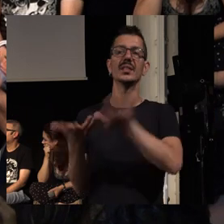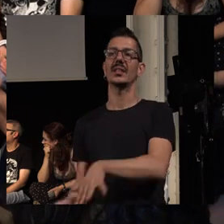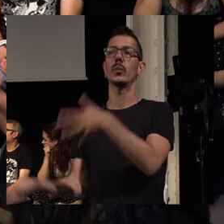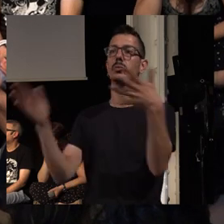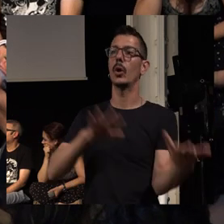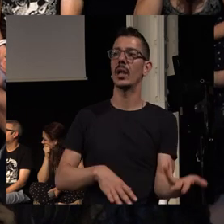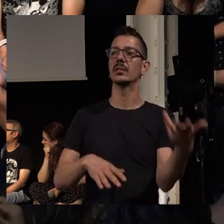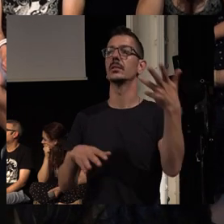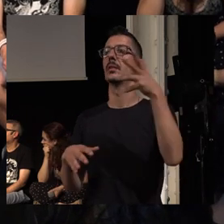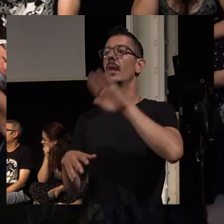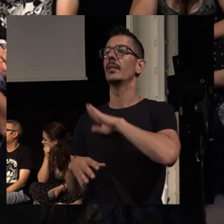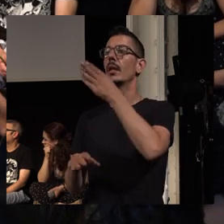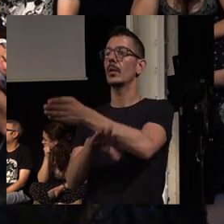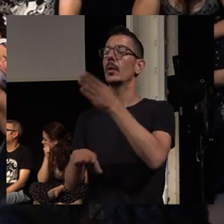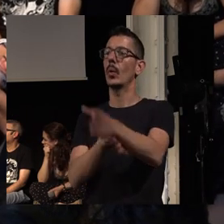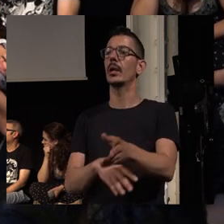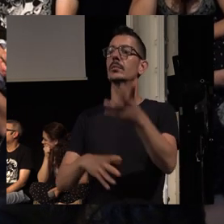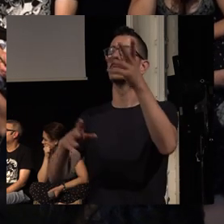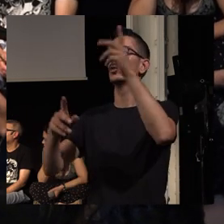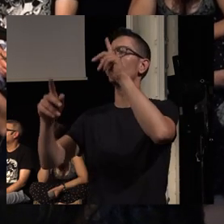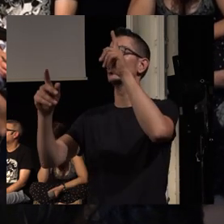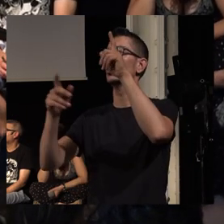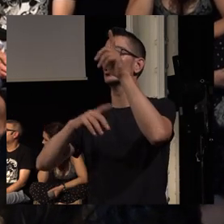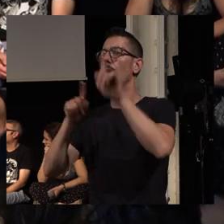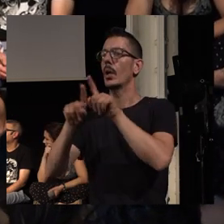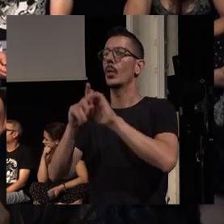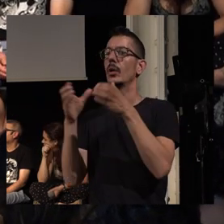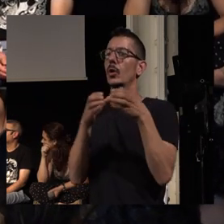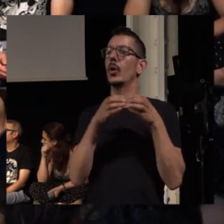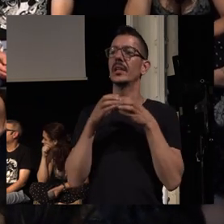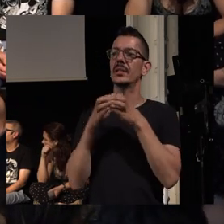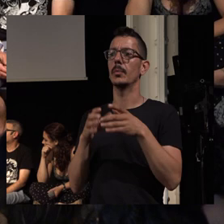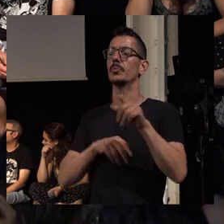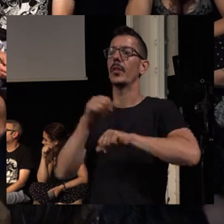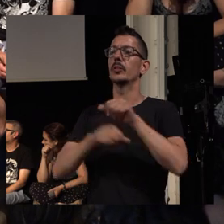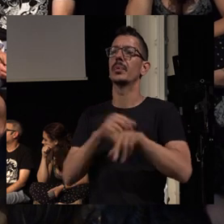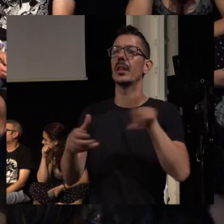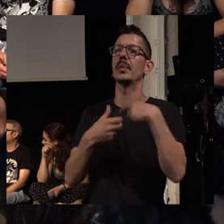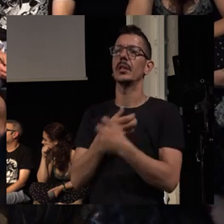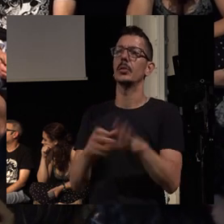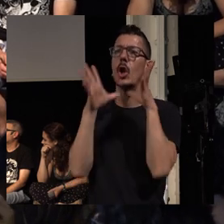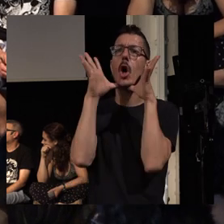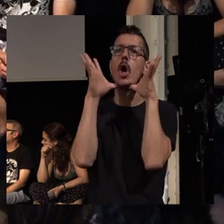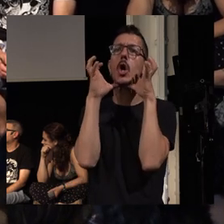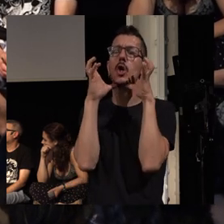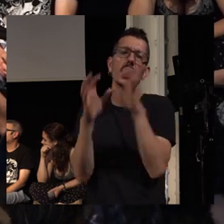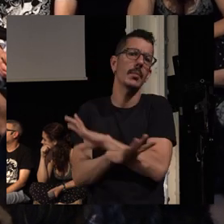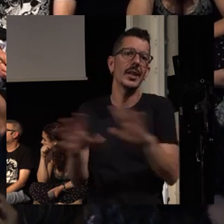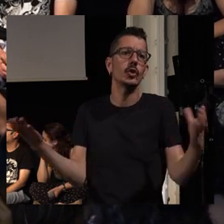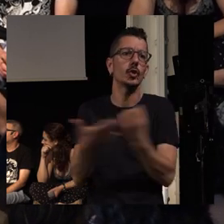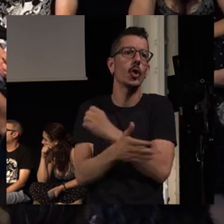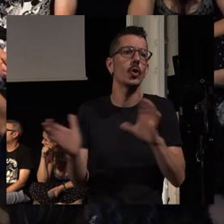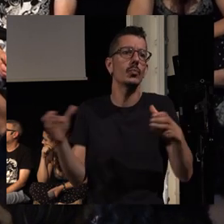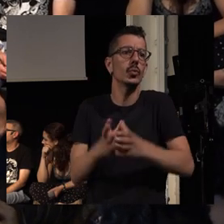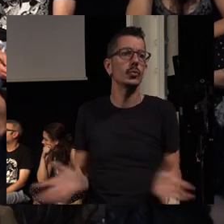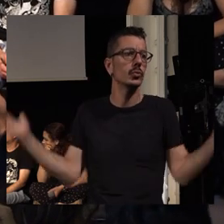personas que van a estar yendo a los colectivos, estos procesos participativos horrorosos donde nos juntáis a todo el mundo y entonces tenemos que estar ahí